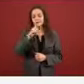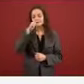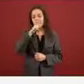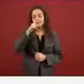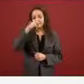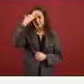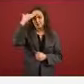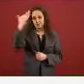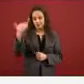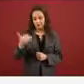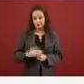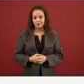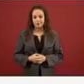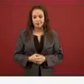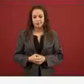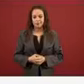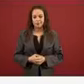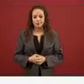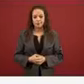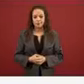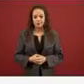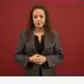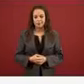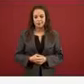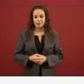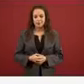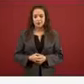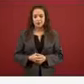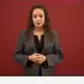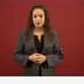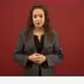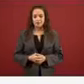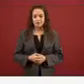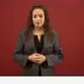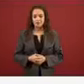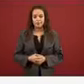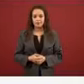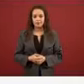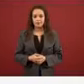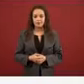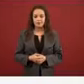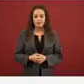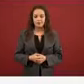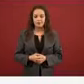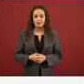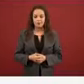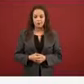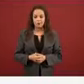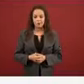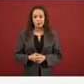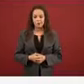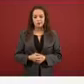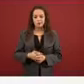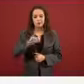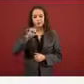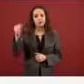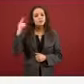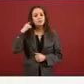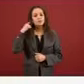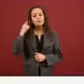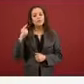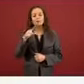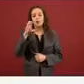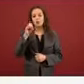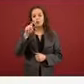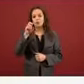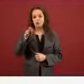alale tile ik kutalo gel biskut. Y el otro es en otomí. Mojar, enjabonar,